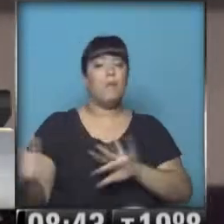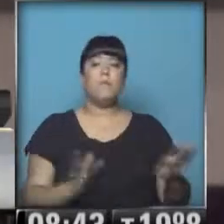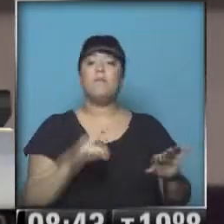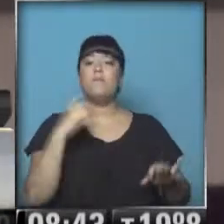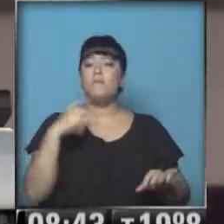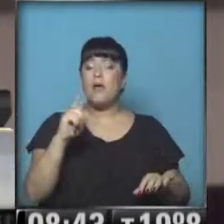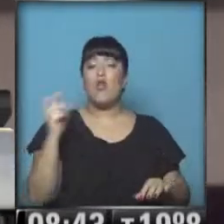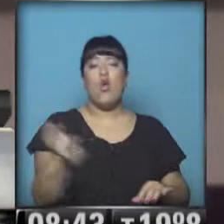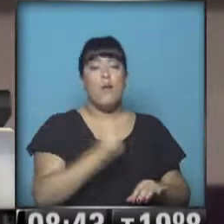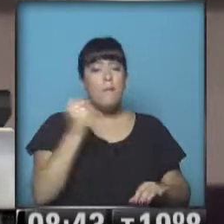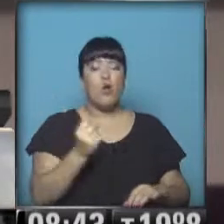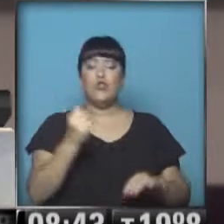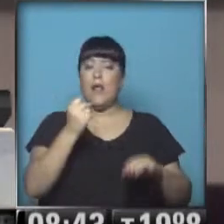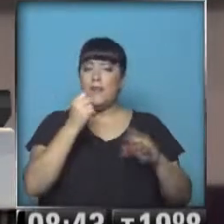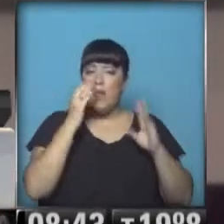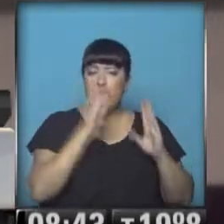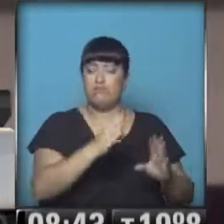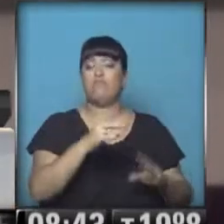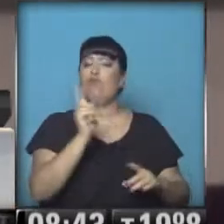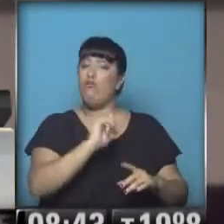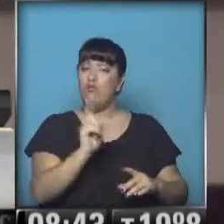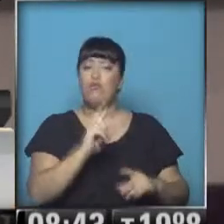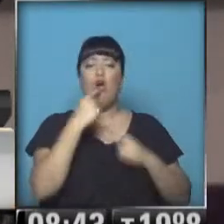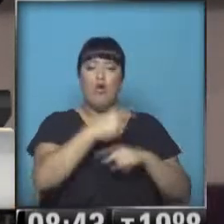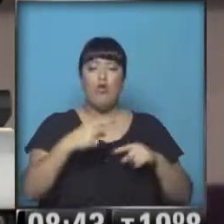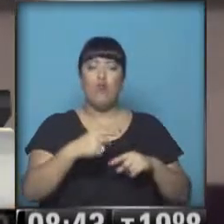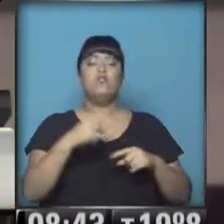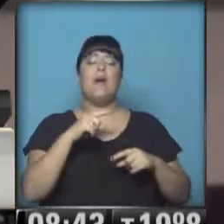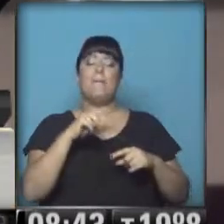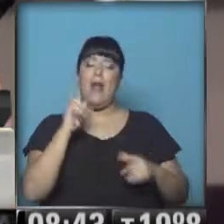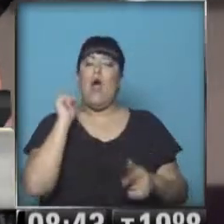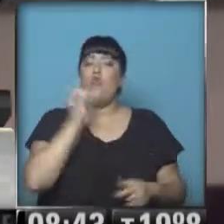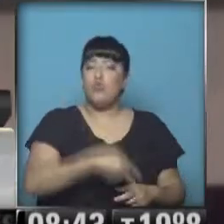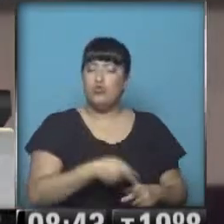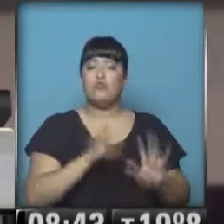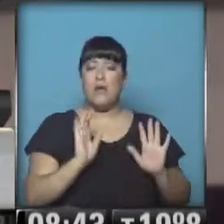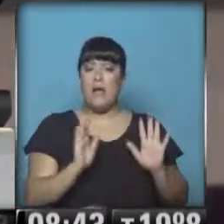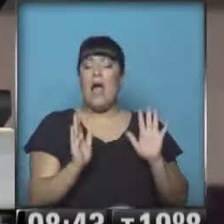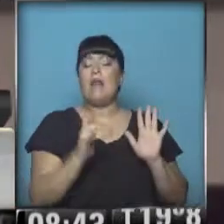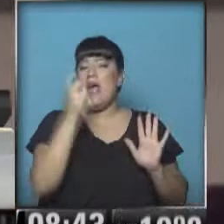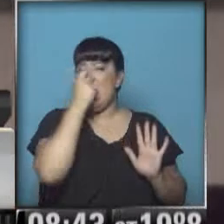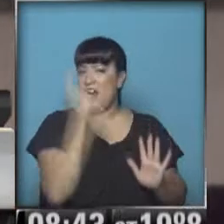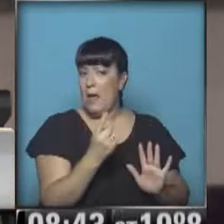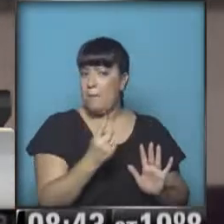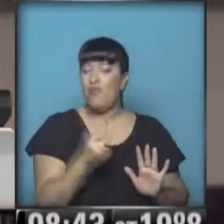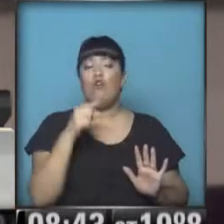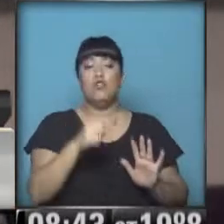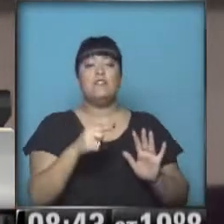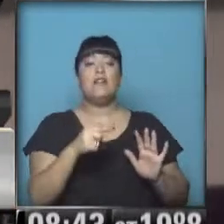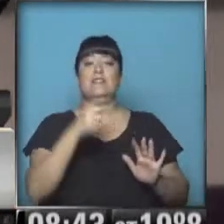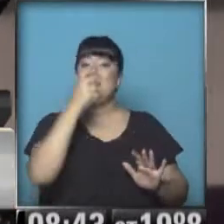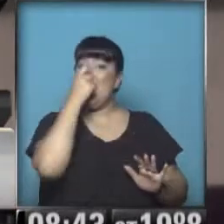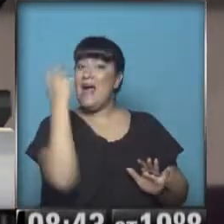encerrar sin causas a las personas sino con herramientas que permitan juzgar las con garantías rápido es decir la celeridad es